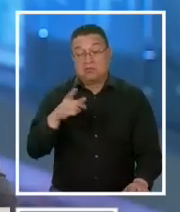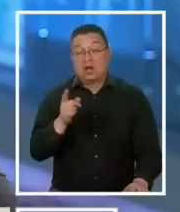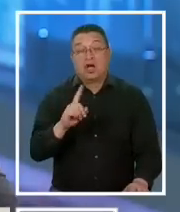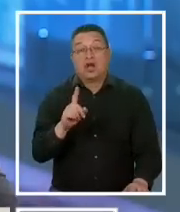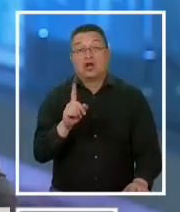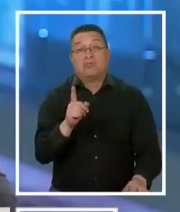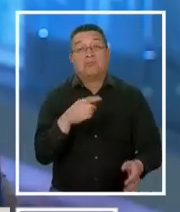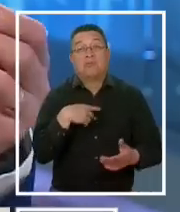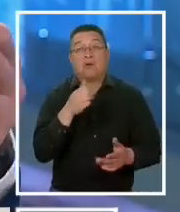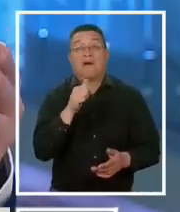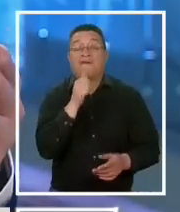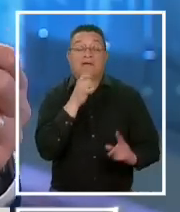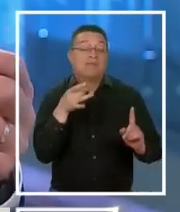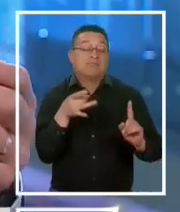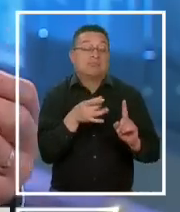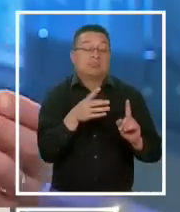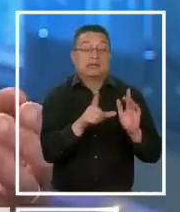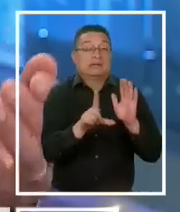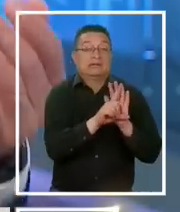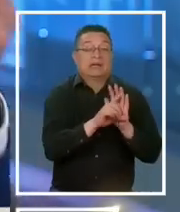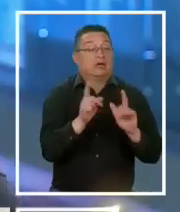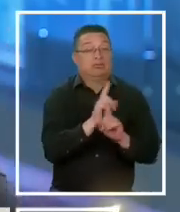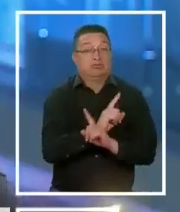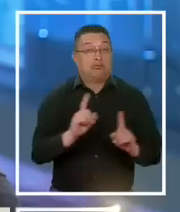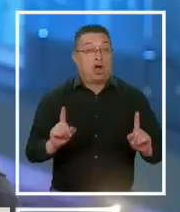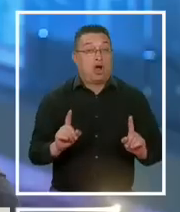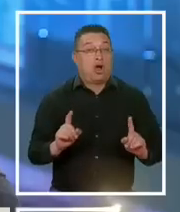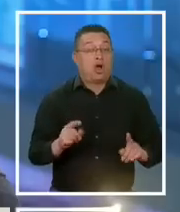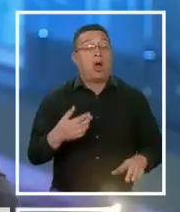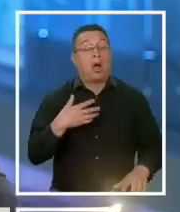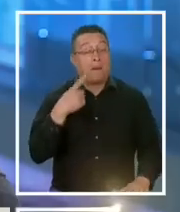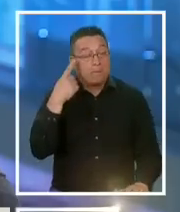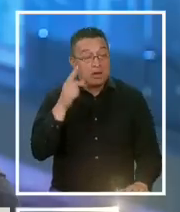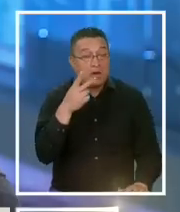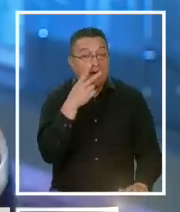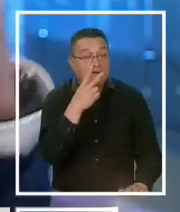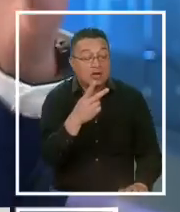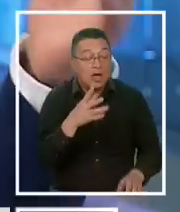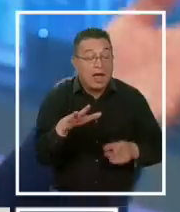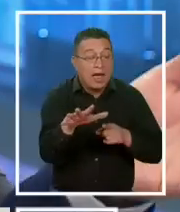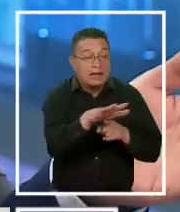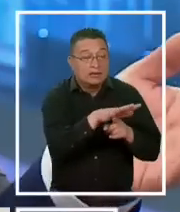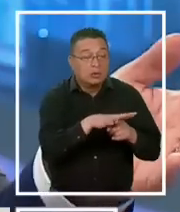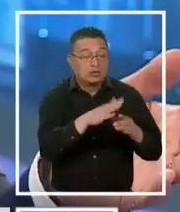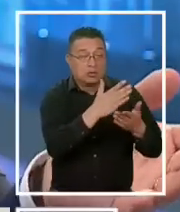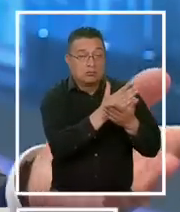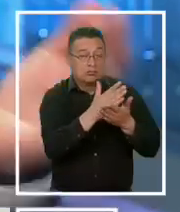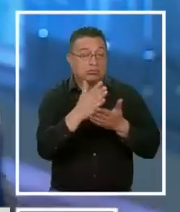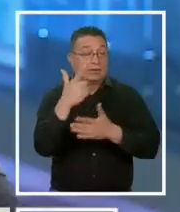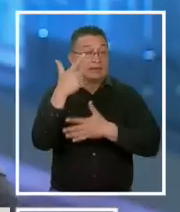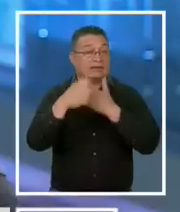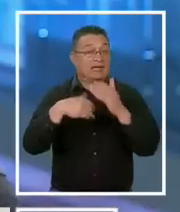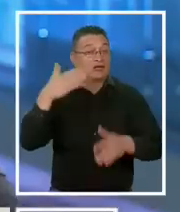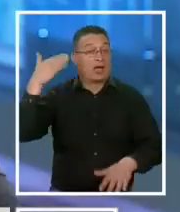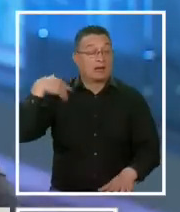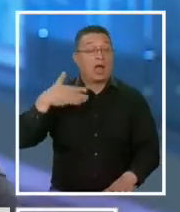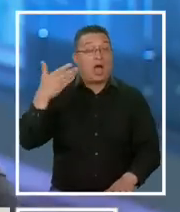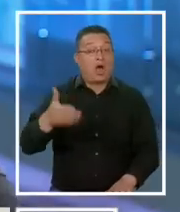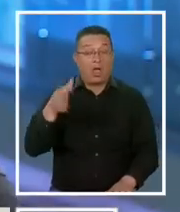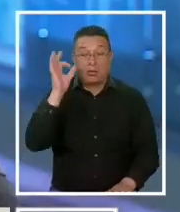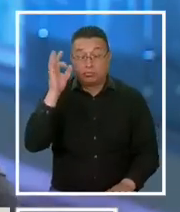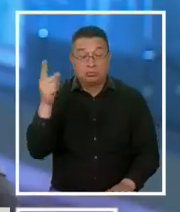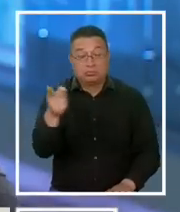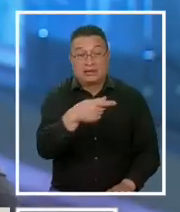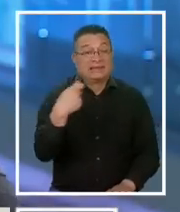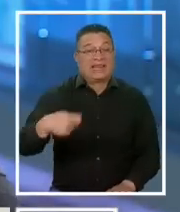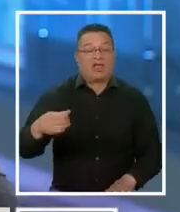que era que era una falta de ninguna naturaleza pero visto esa situación de que sucedió hace siete años atrás Ahora no nos reunimos